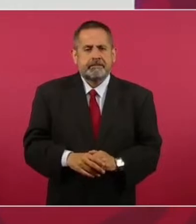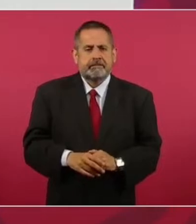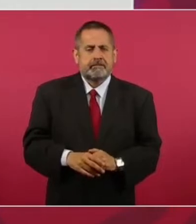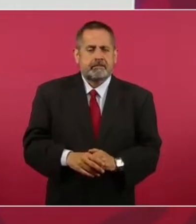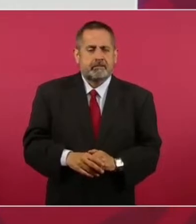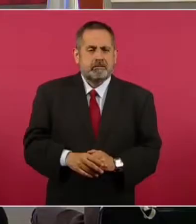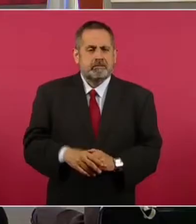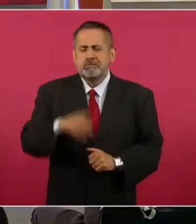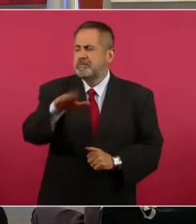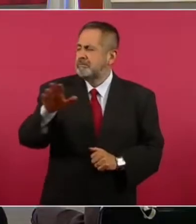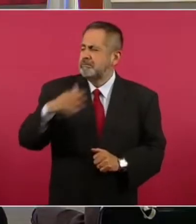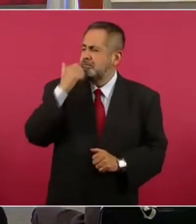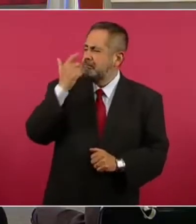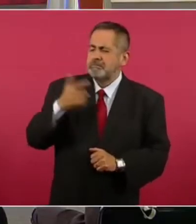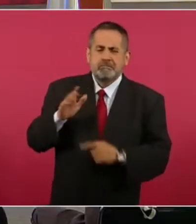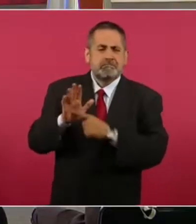Pero me gustaría que